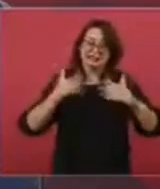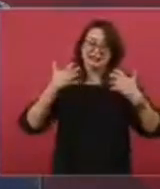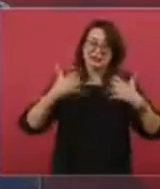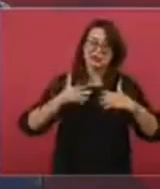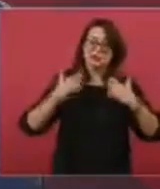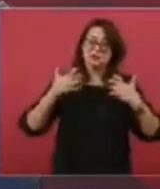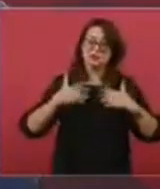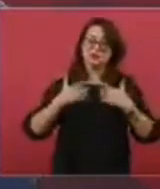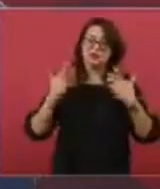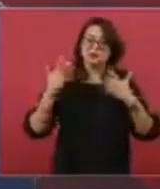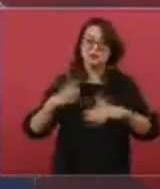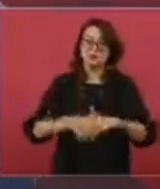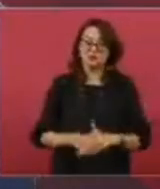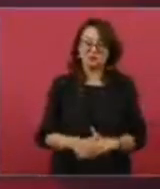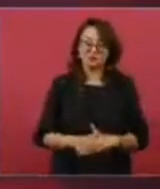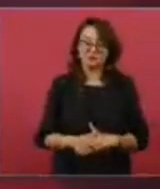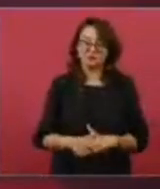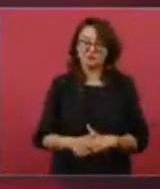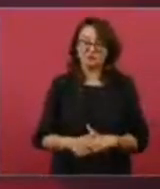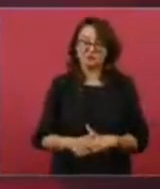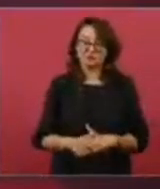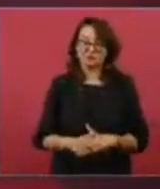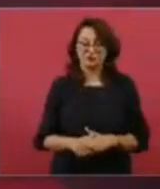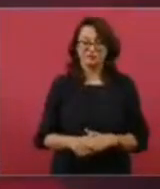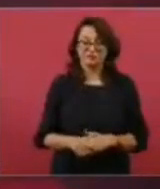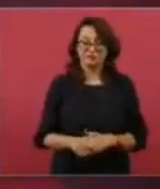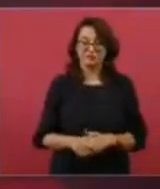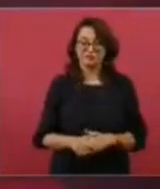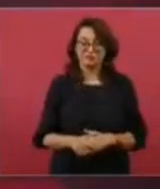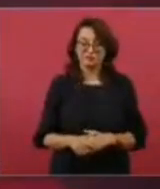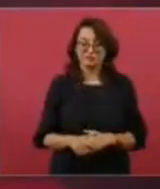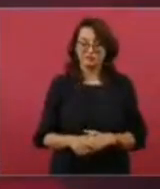enojados, ¿no? Van